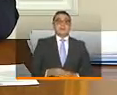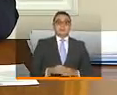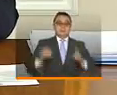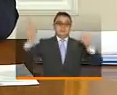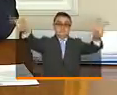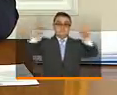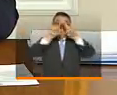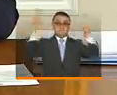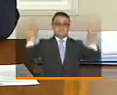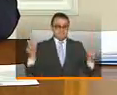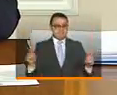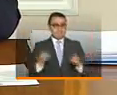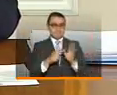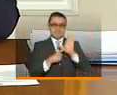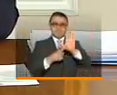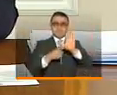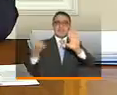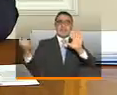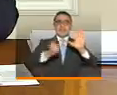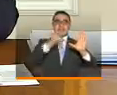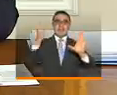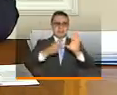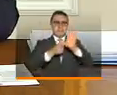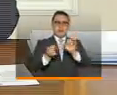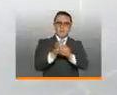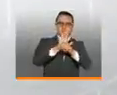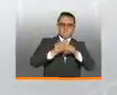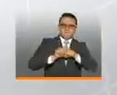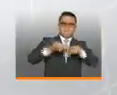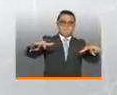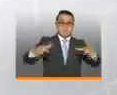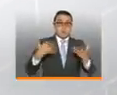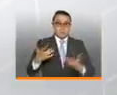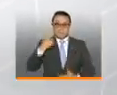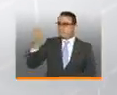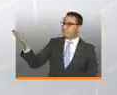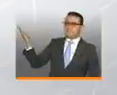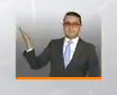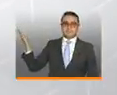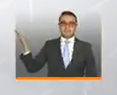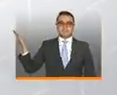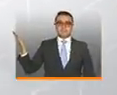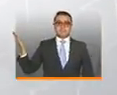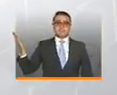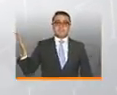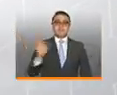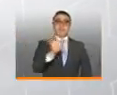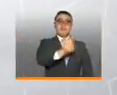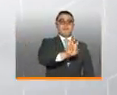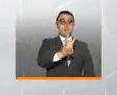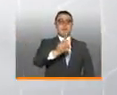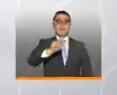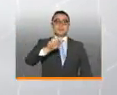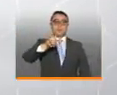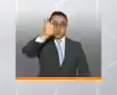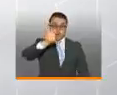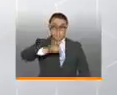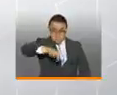de cómo se comporta la pandemia en el país, que lo podemos ver a continuación, donde tenemos un 92.8%